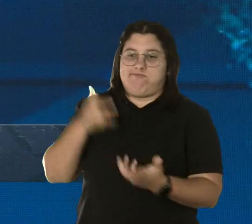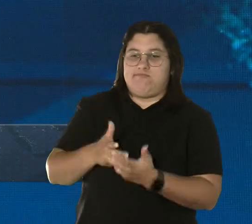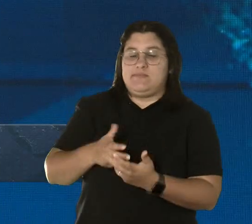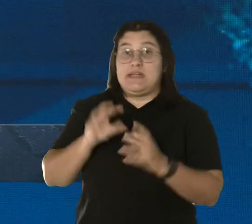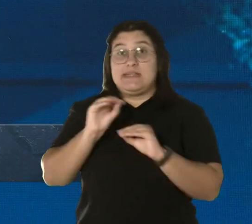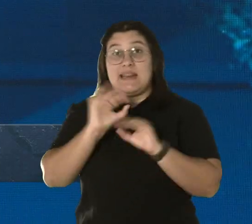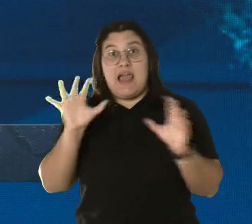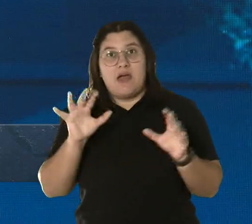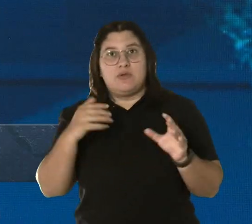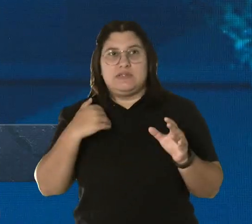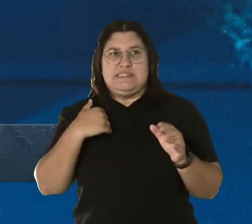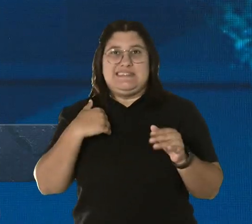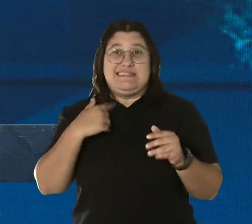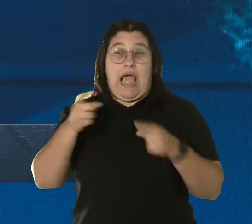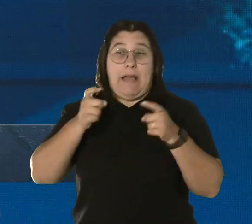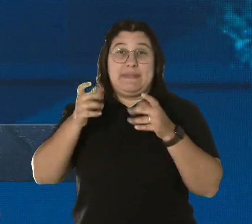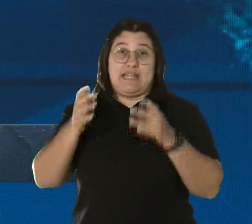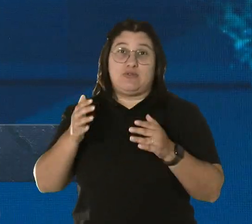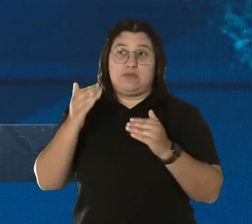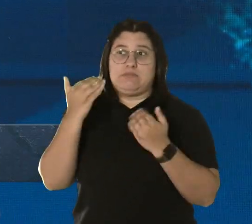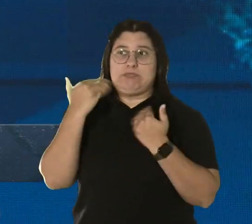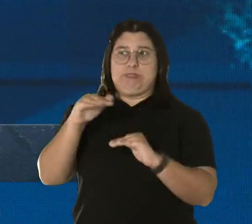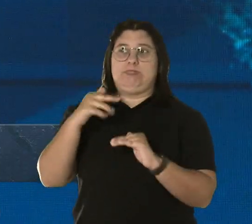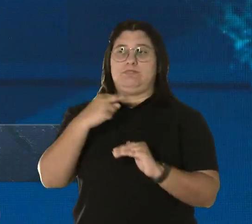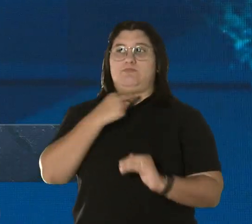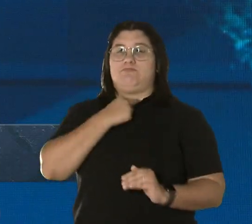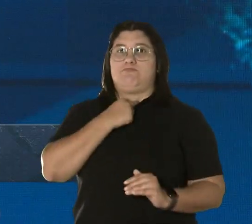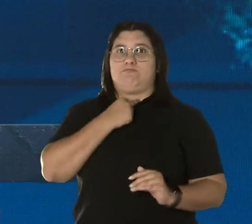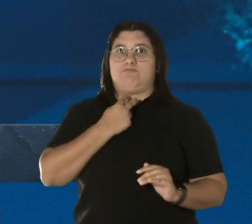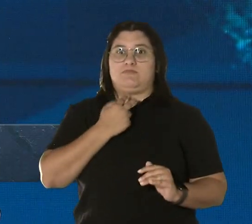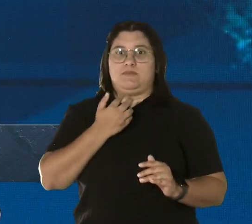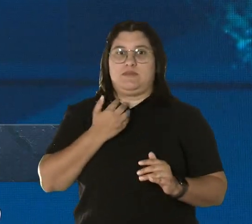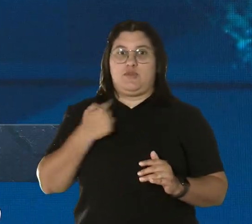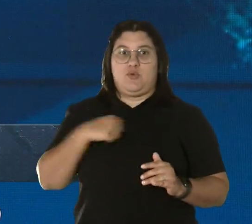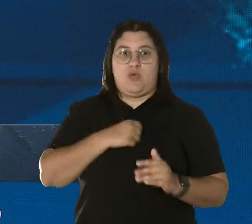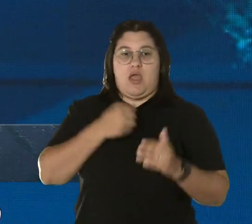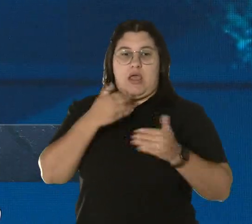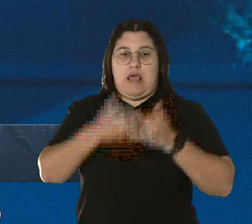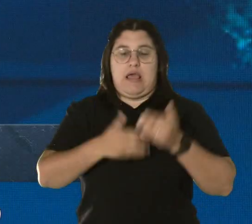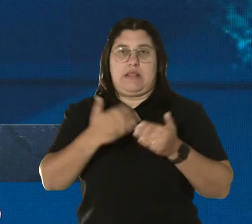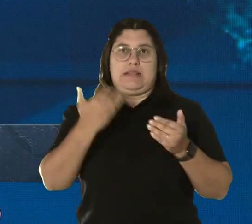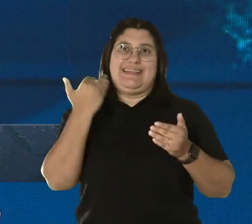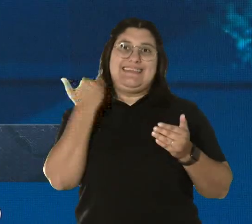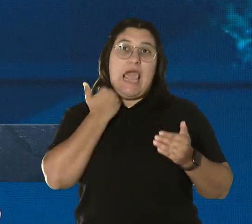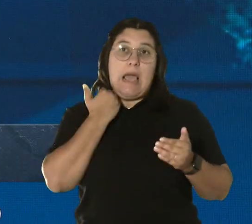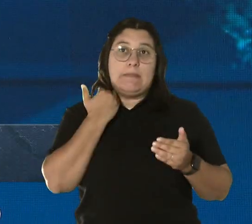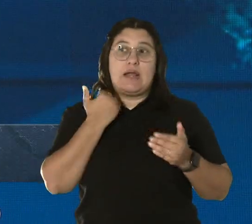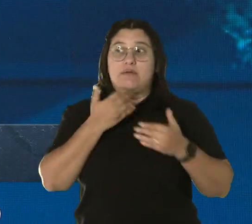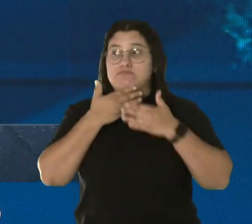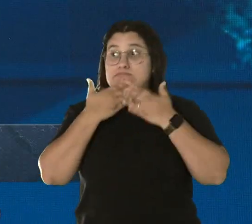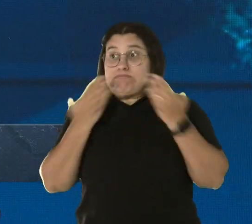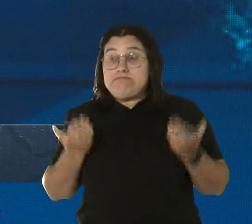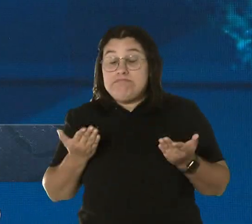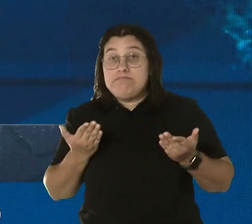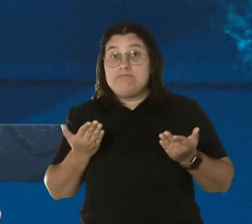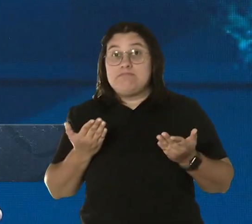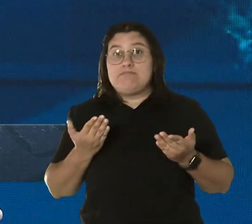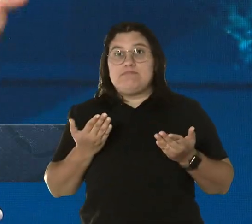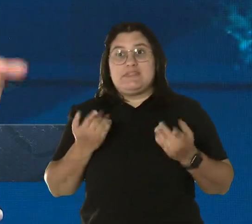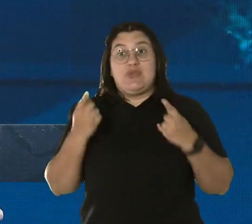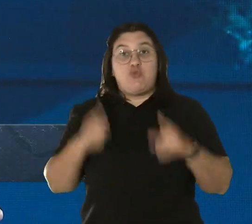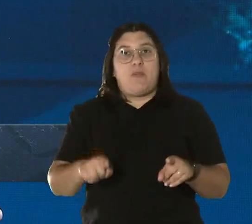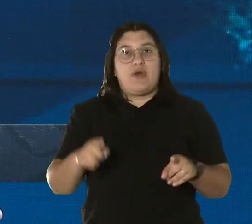limitada administración, pues entonces estamos en un proceso de quiebra, en un proceso que se supone que ellos hubieran pasado por el proceso